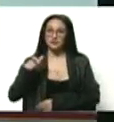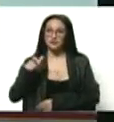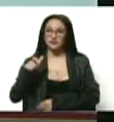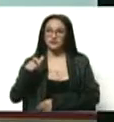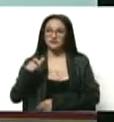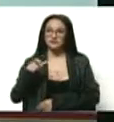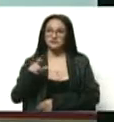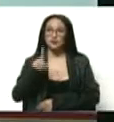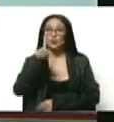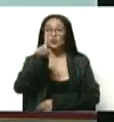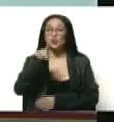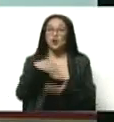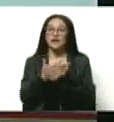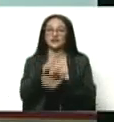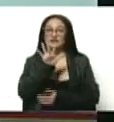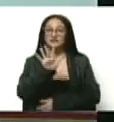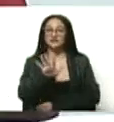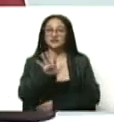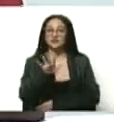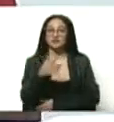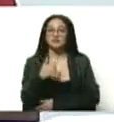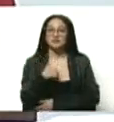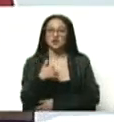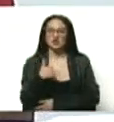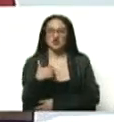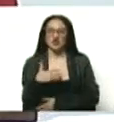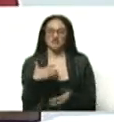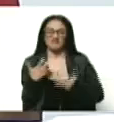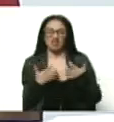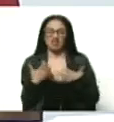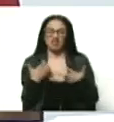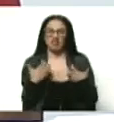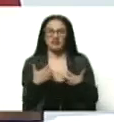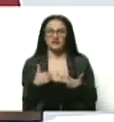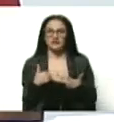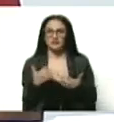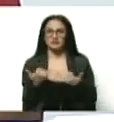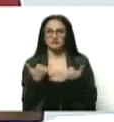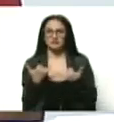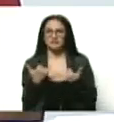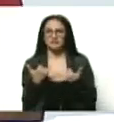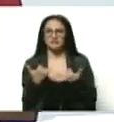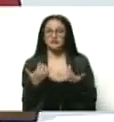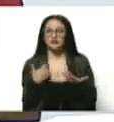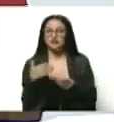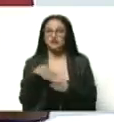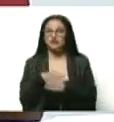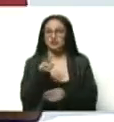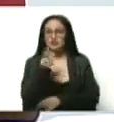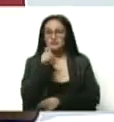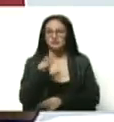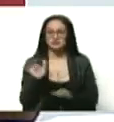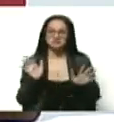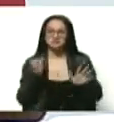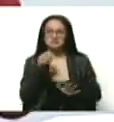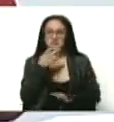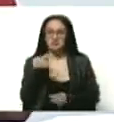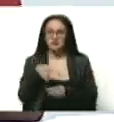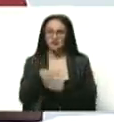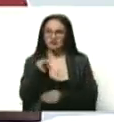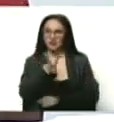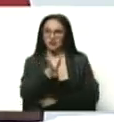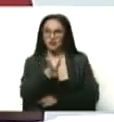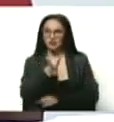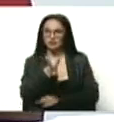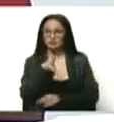entre 1 y 5, pero yo soy un cascarrabia y digo, yo solo voy a votar por 2, ah bien, vote por 2. Pero si